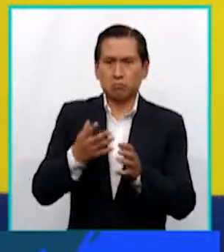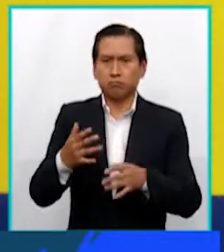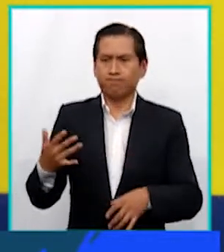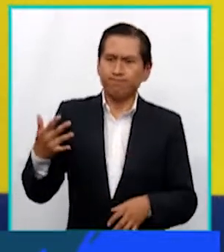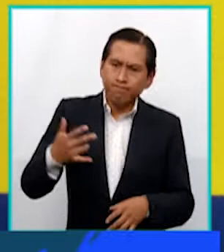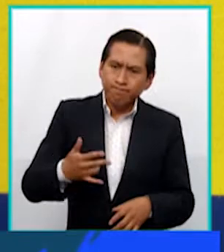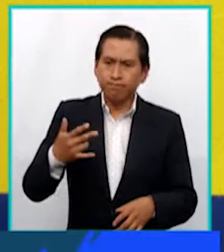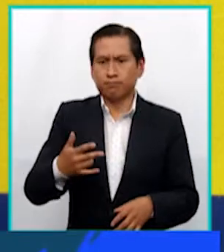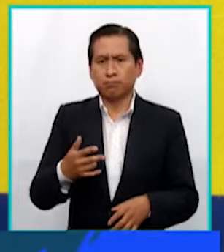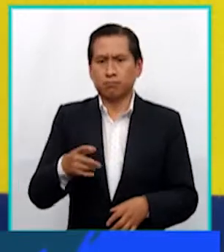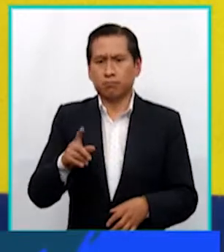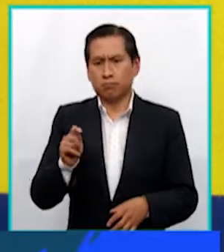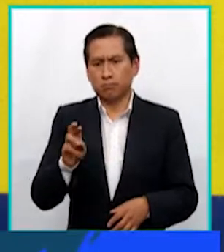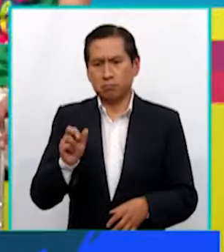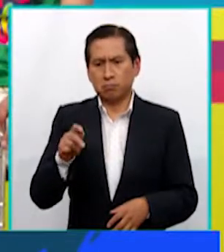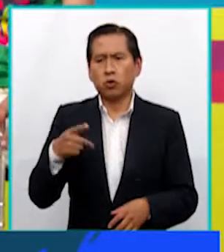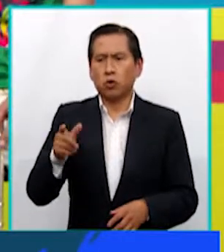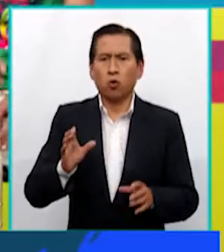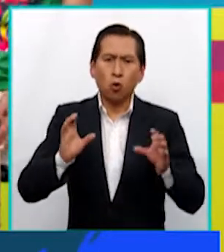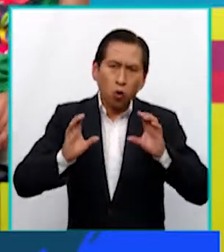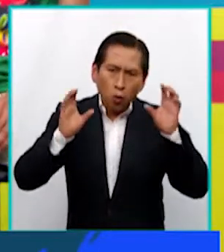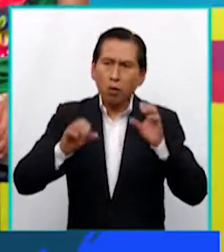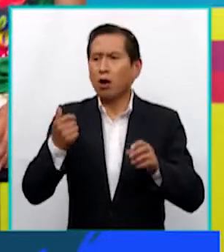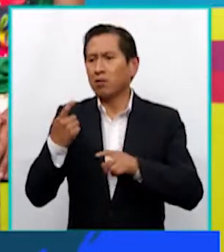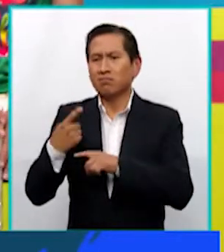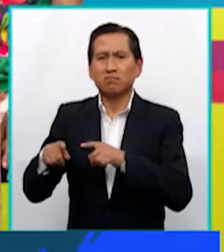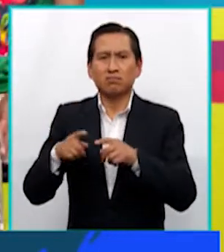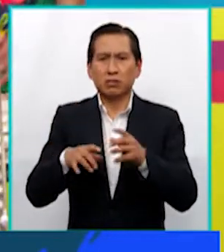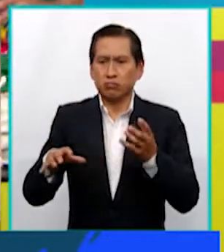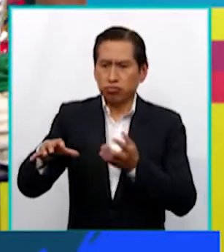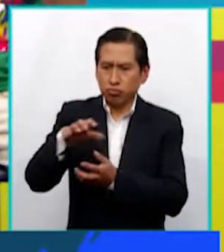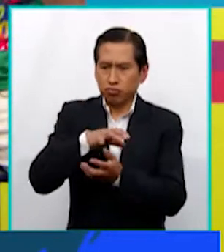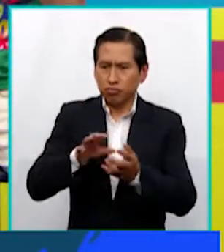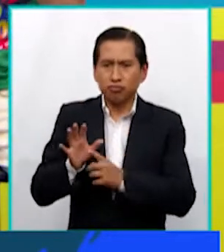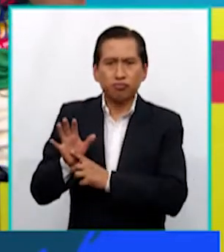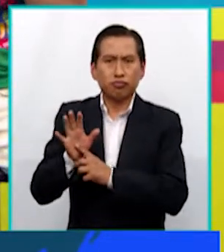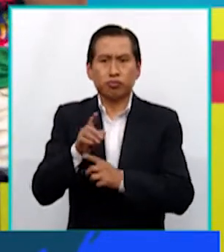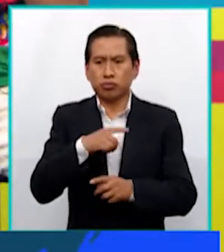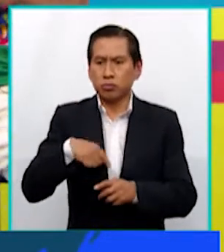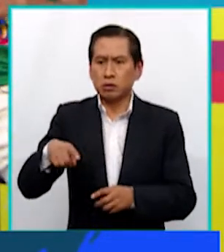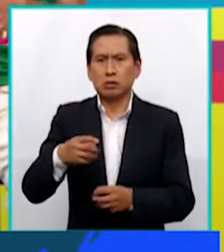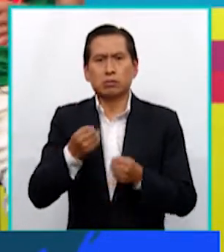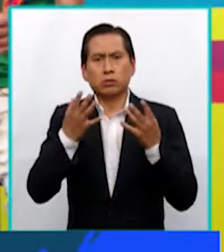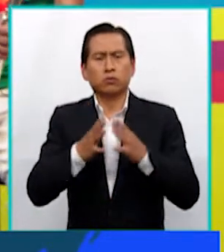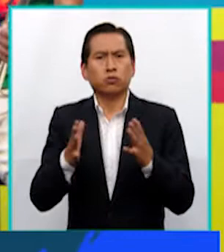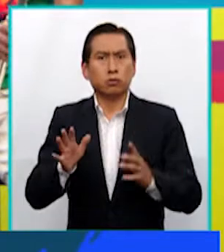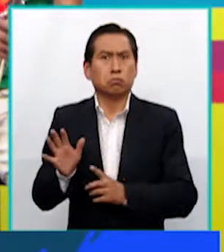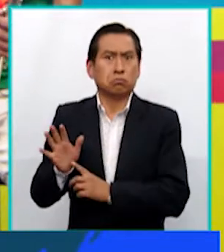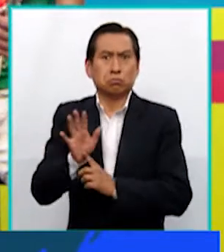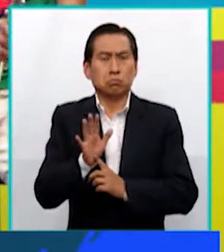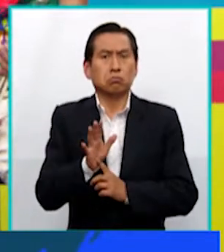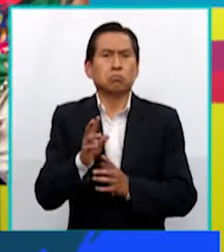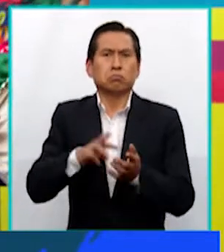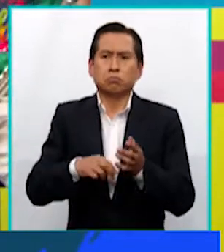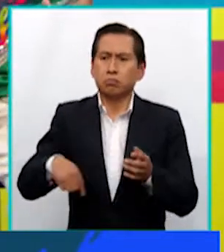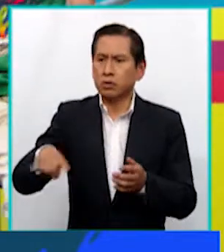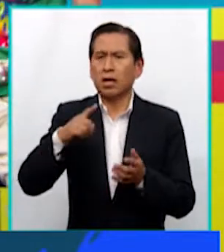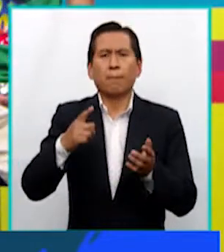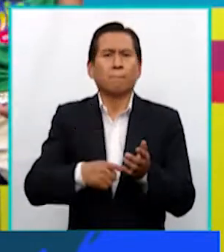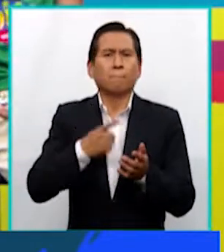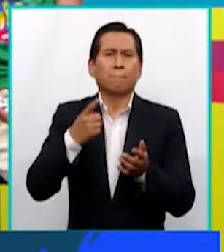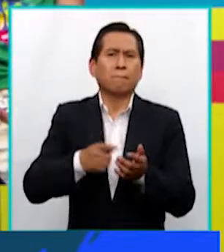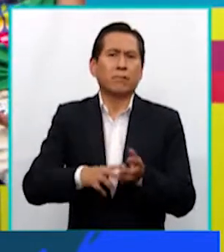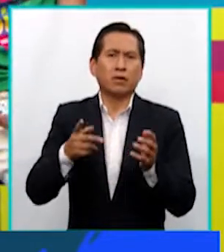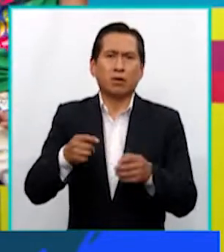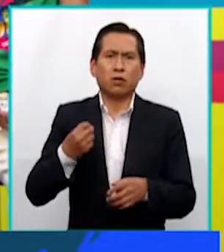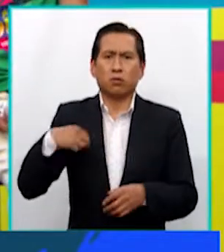rap, trap, cumbia y otros géneros, reggaetón, que se van mezclando, tienen mucho que decir y mucho que mostrar. Y creo que a veces desde el ámbito de